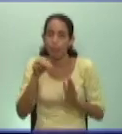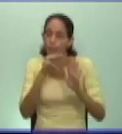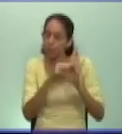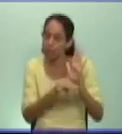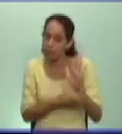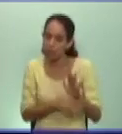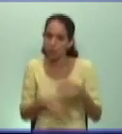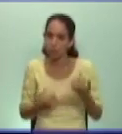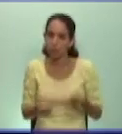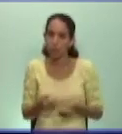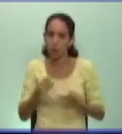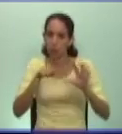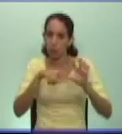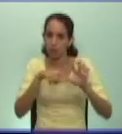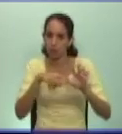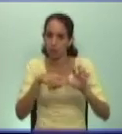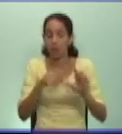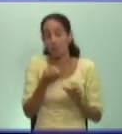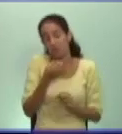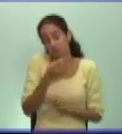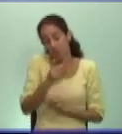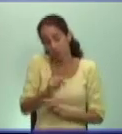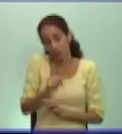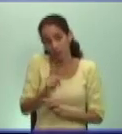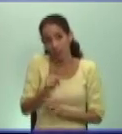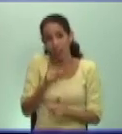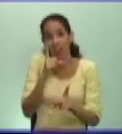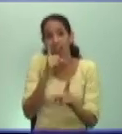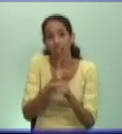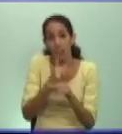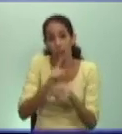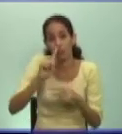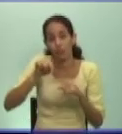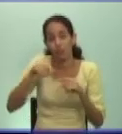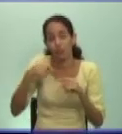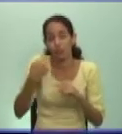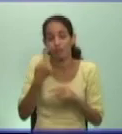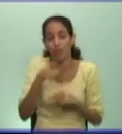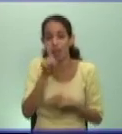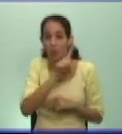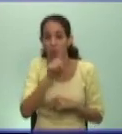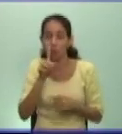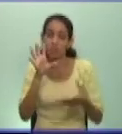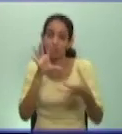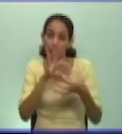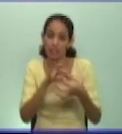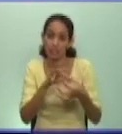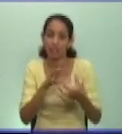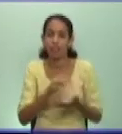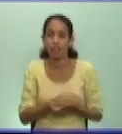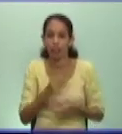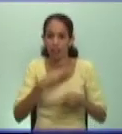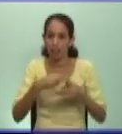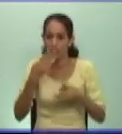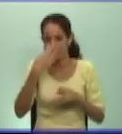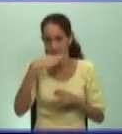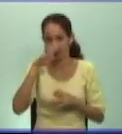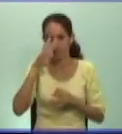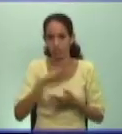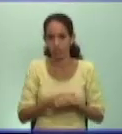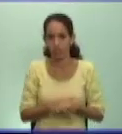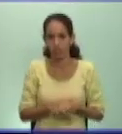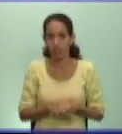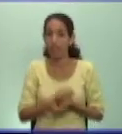contenido. Quizás nos volvamos a ver en 11º grado porque seguimos vinculados a todos estos contenidos de la historia de Cuba. Si se lograron